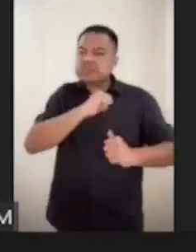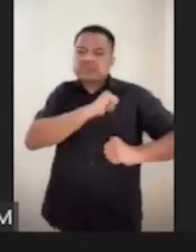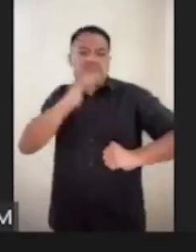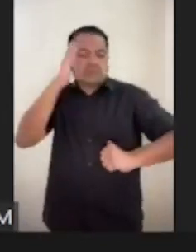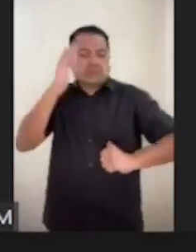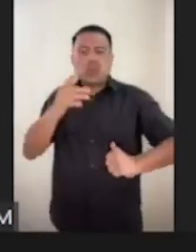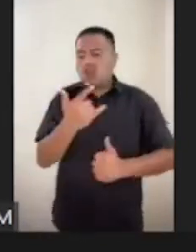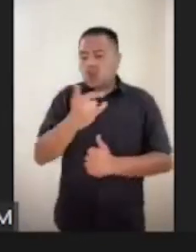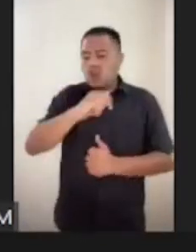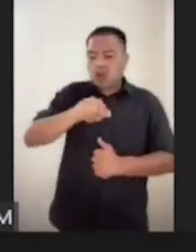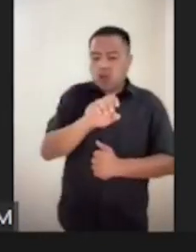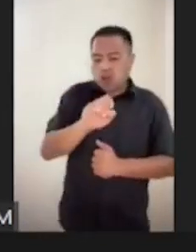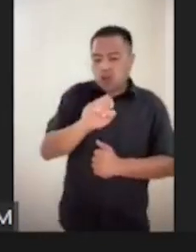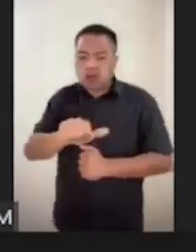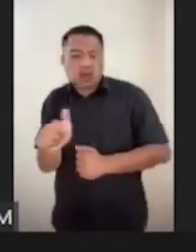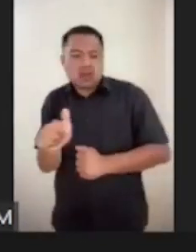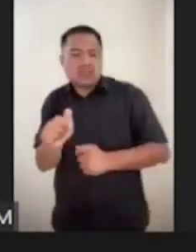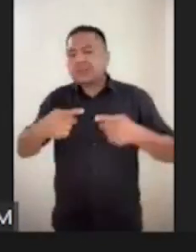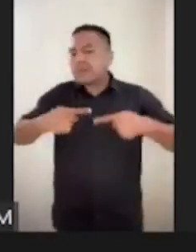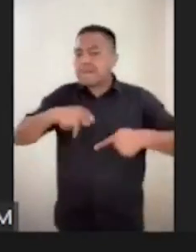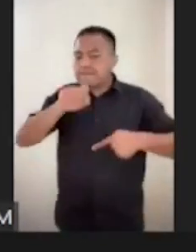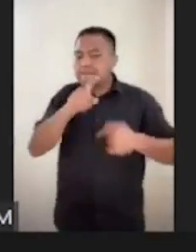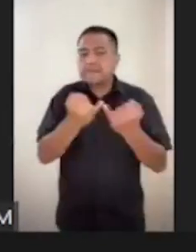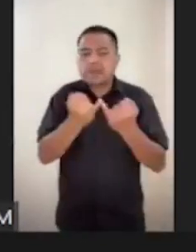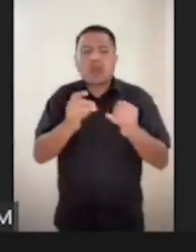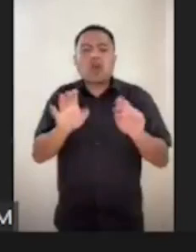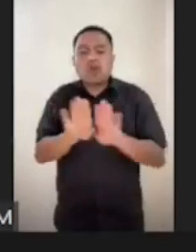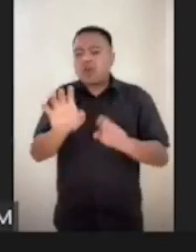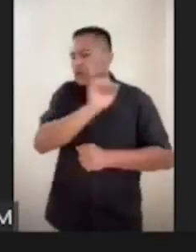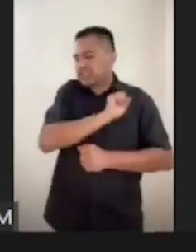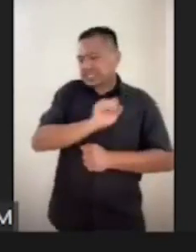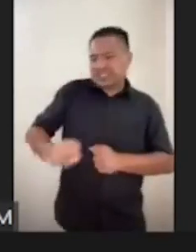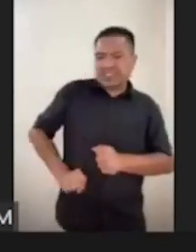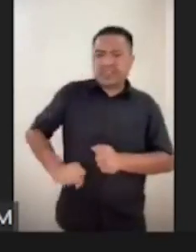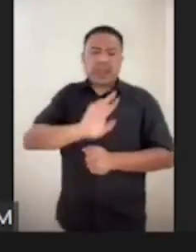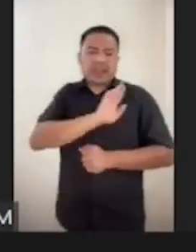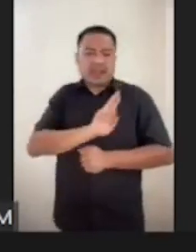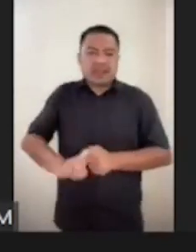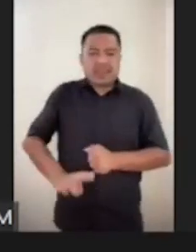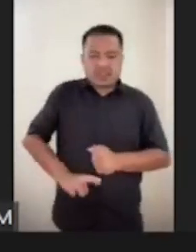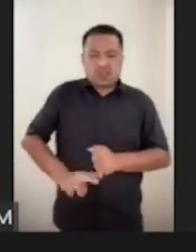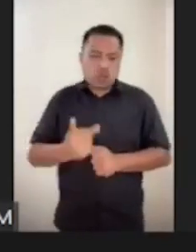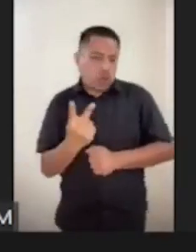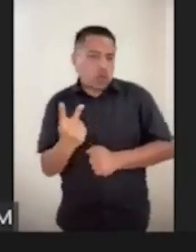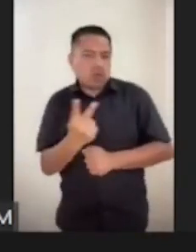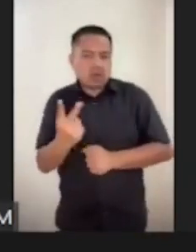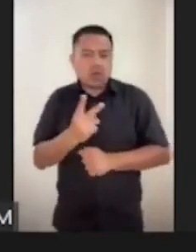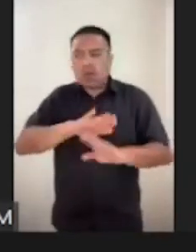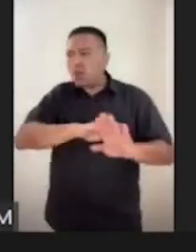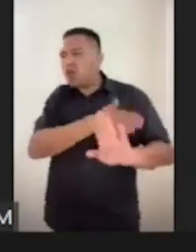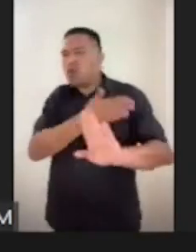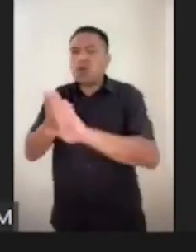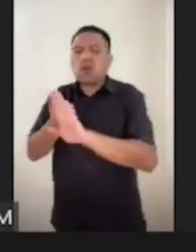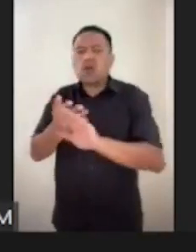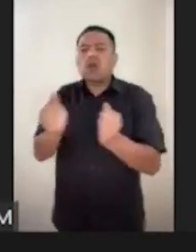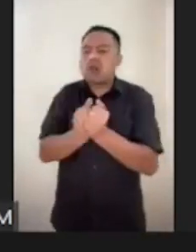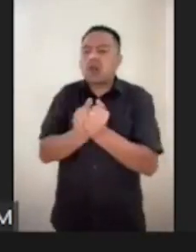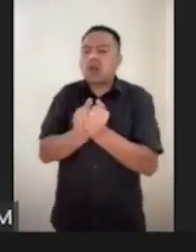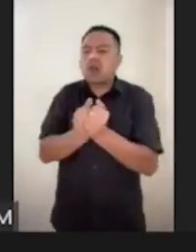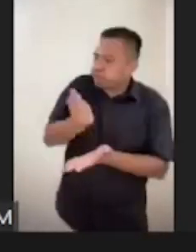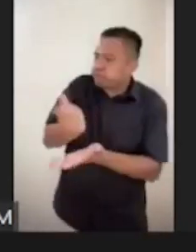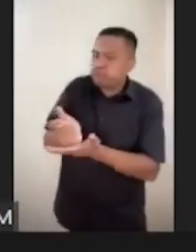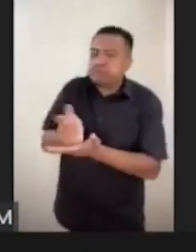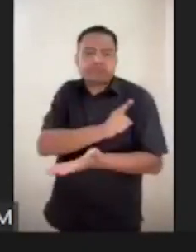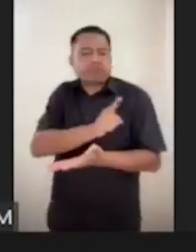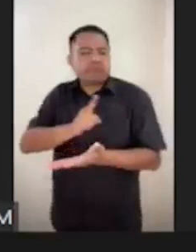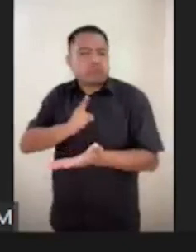Joel Ángel Romero y otras personas, en su calidad de síndico, procurador y regidores respectivamente, en contra de la omisión de pago de remuneraciones a las que